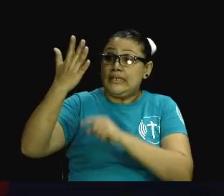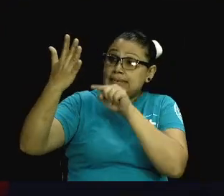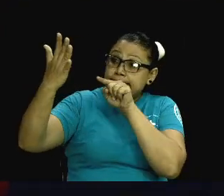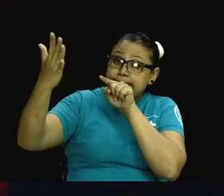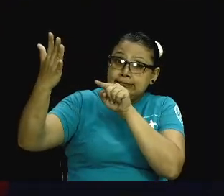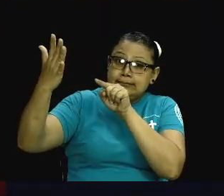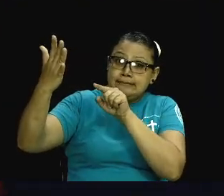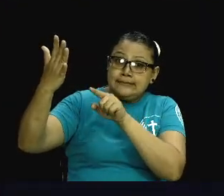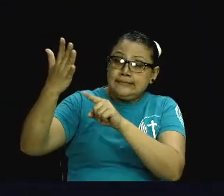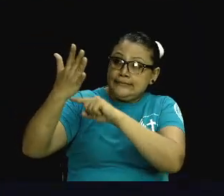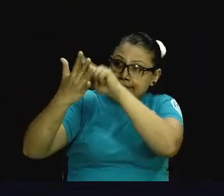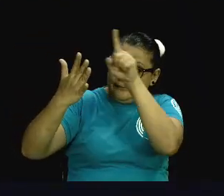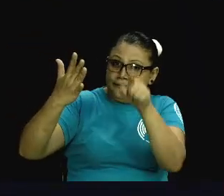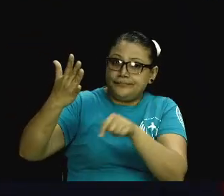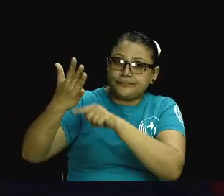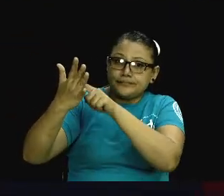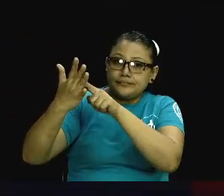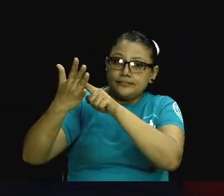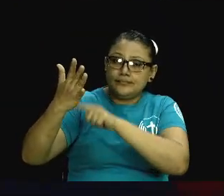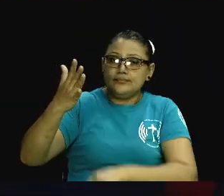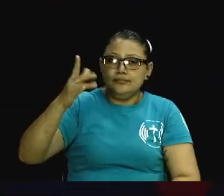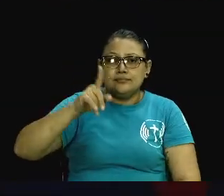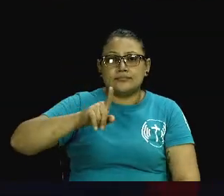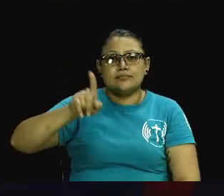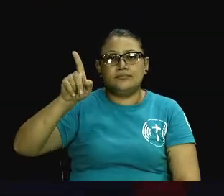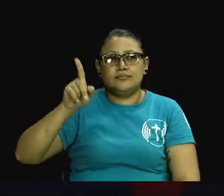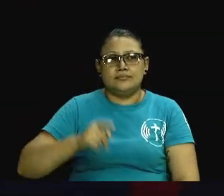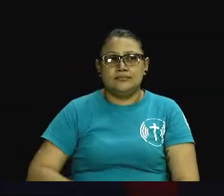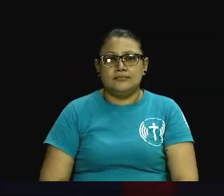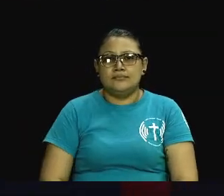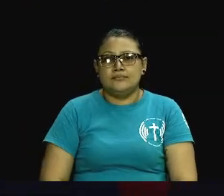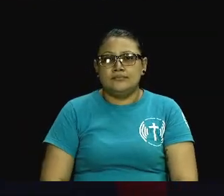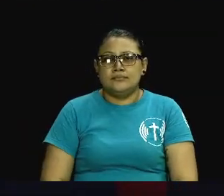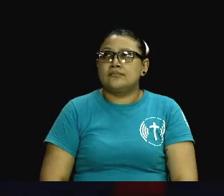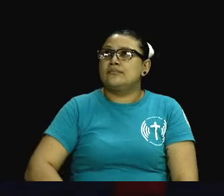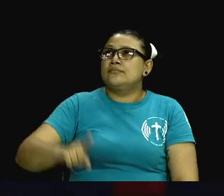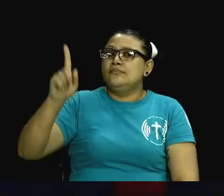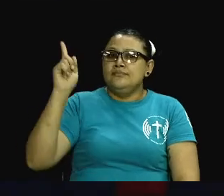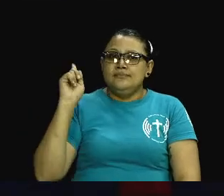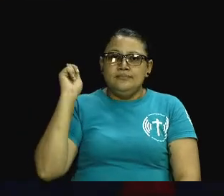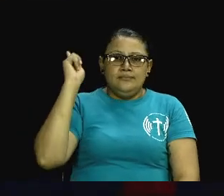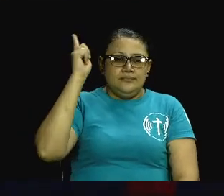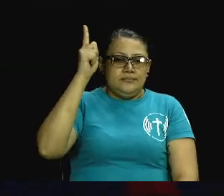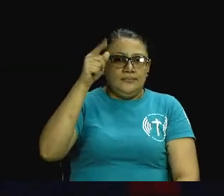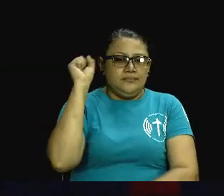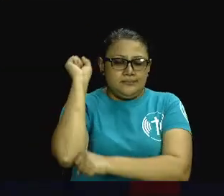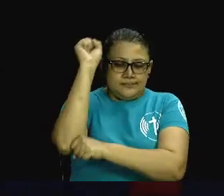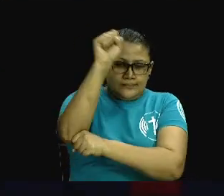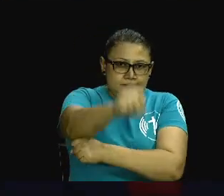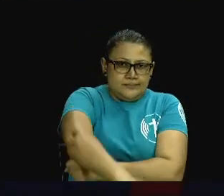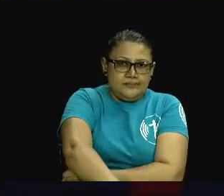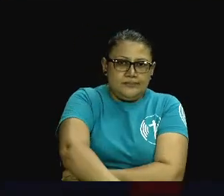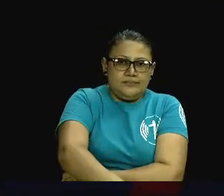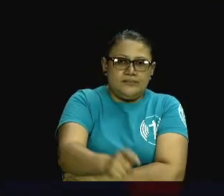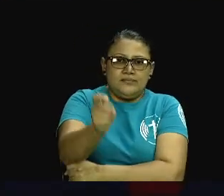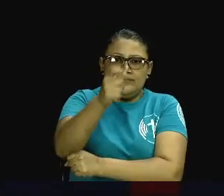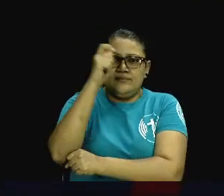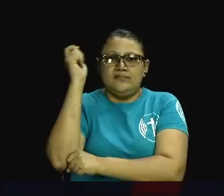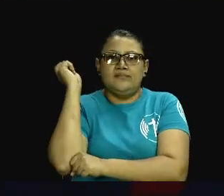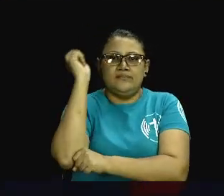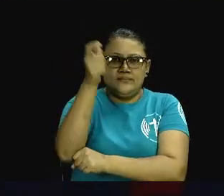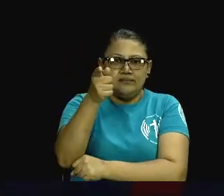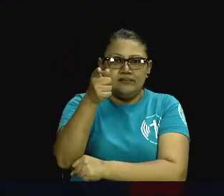palma en el que cabía la piedra de david para botar el gigante diferente tiene david de